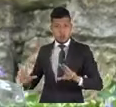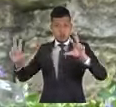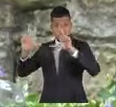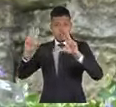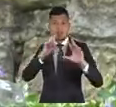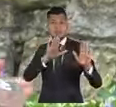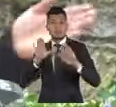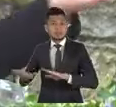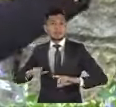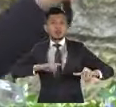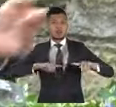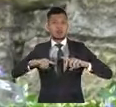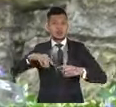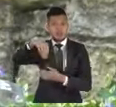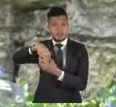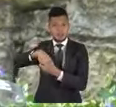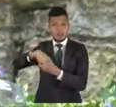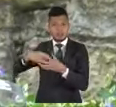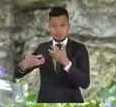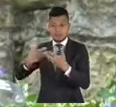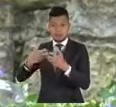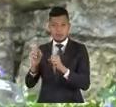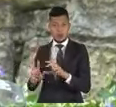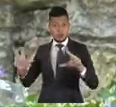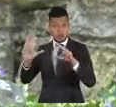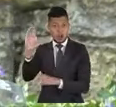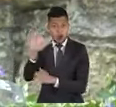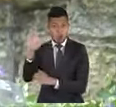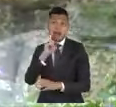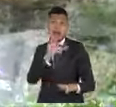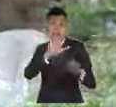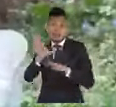de la coordinadora residente del sistema de la ONU en Colombia.